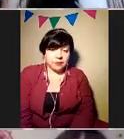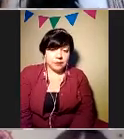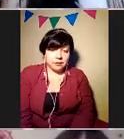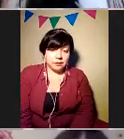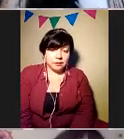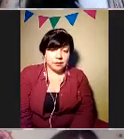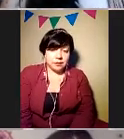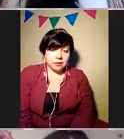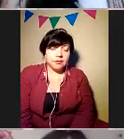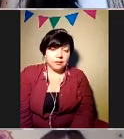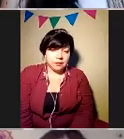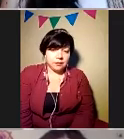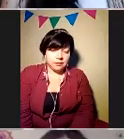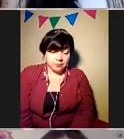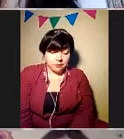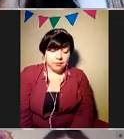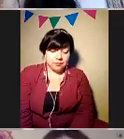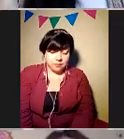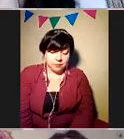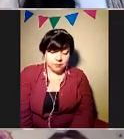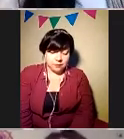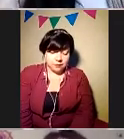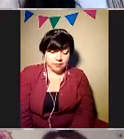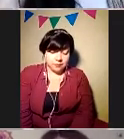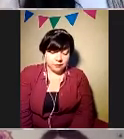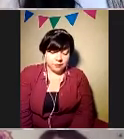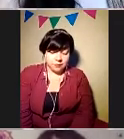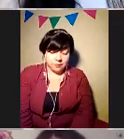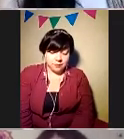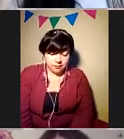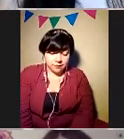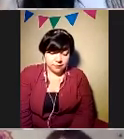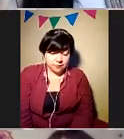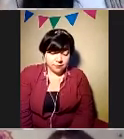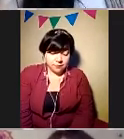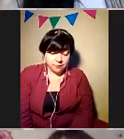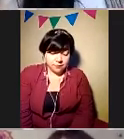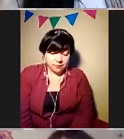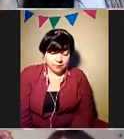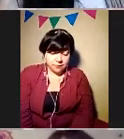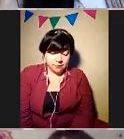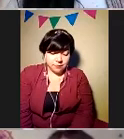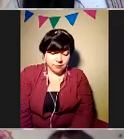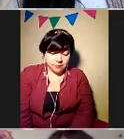conciencia, supongo, así un lado sencillo de elegir como la fama de Instagram.